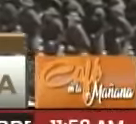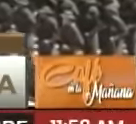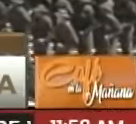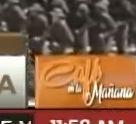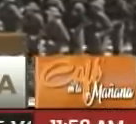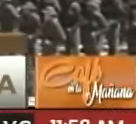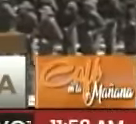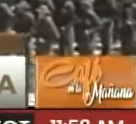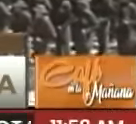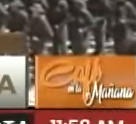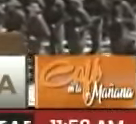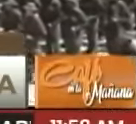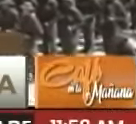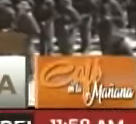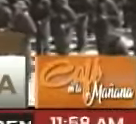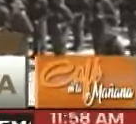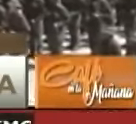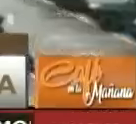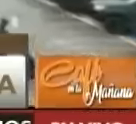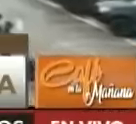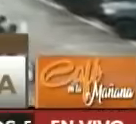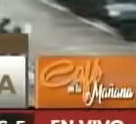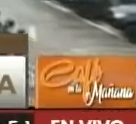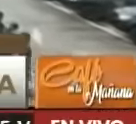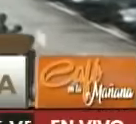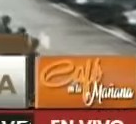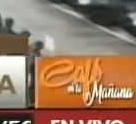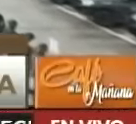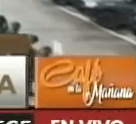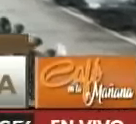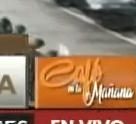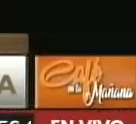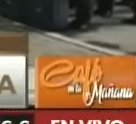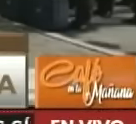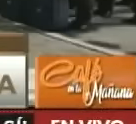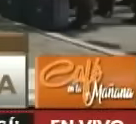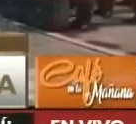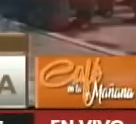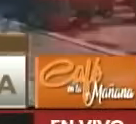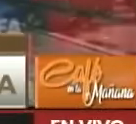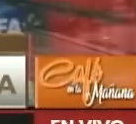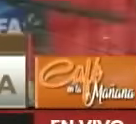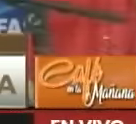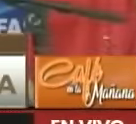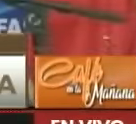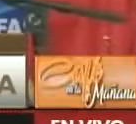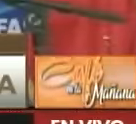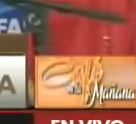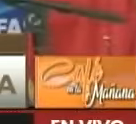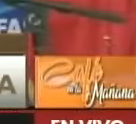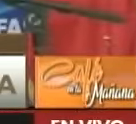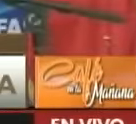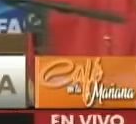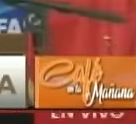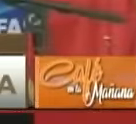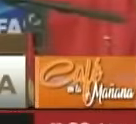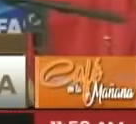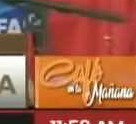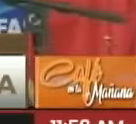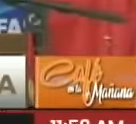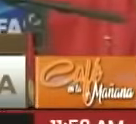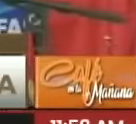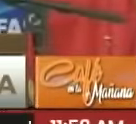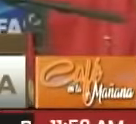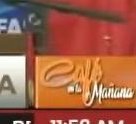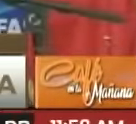de seguridad ciudadana integrados por todos nuestros cuerpos policiales, bomberos, protección civil, el